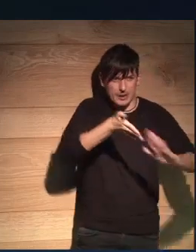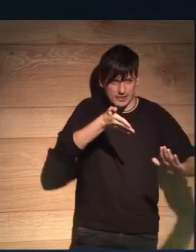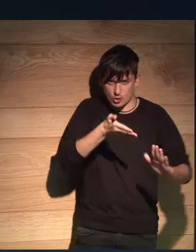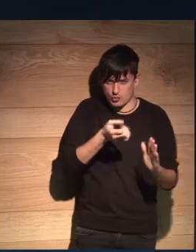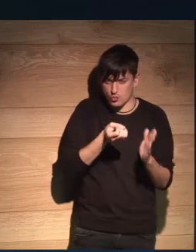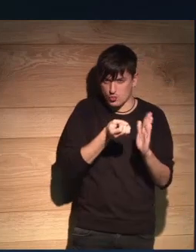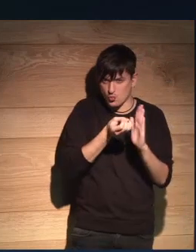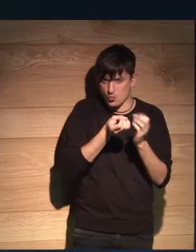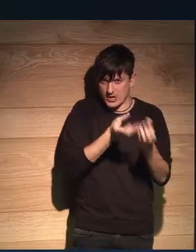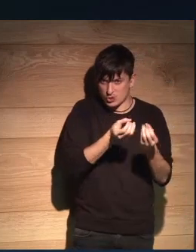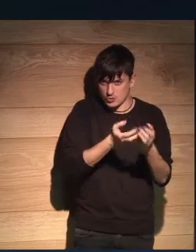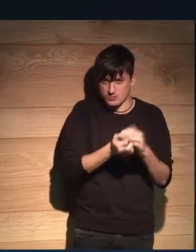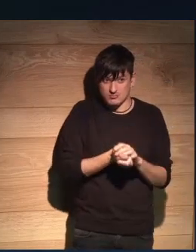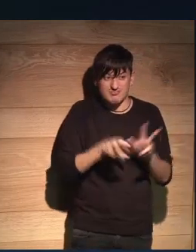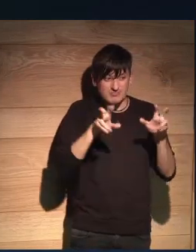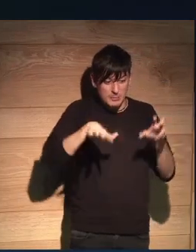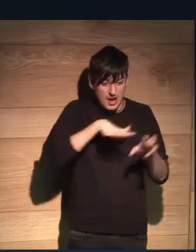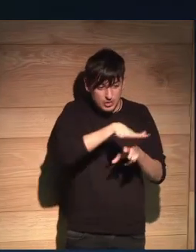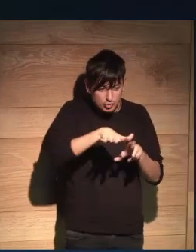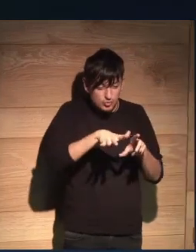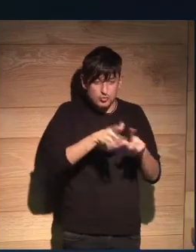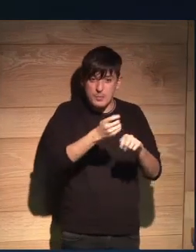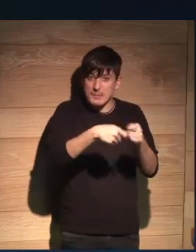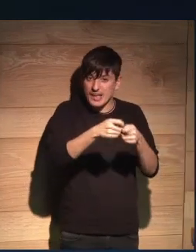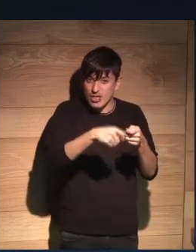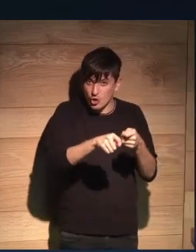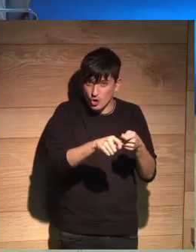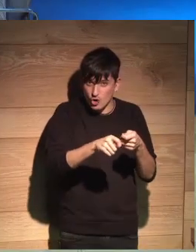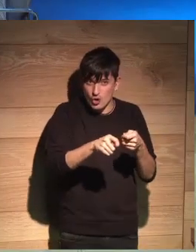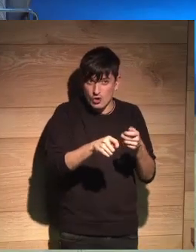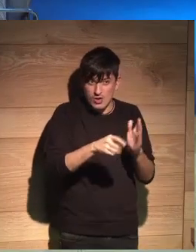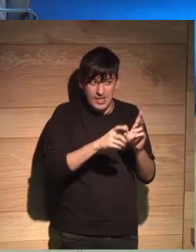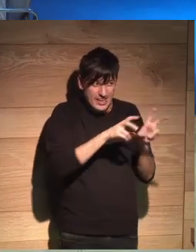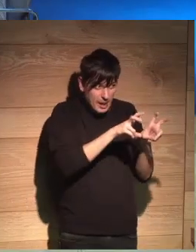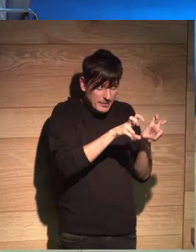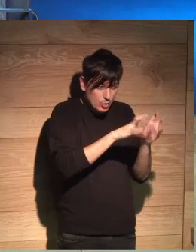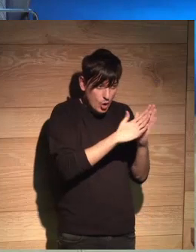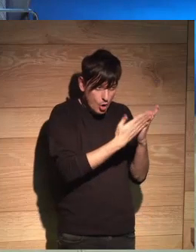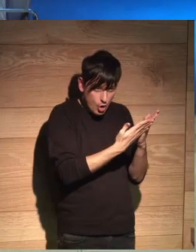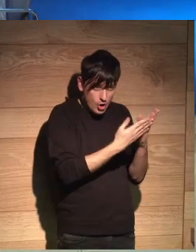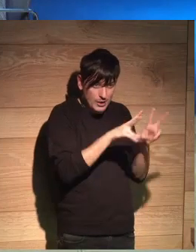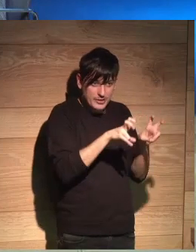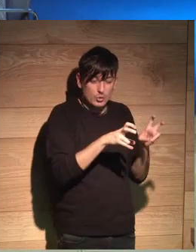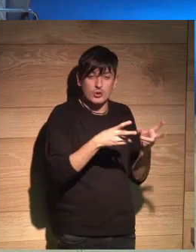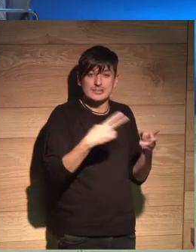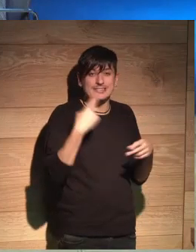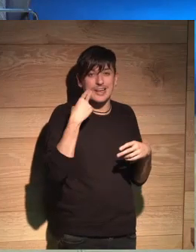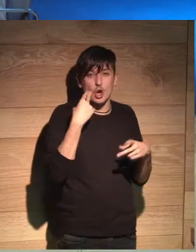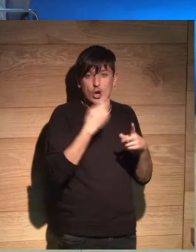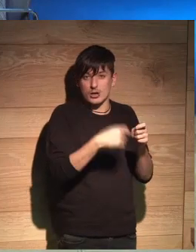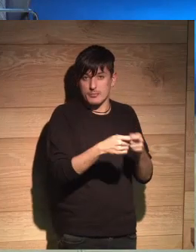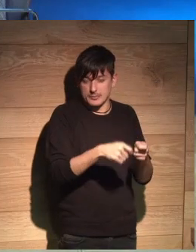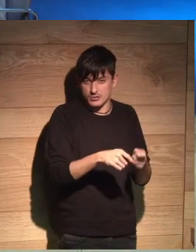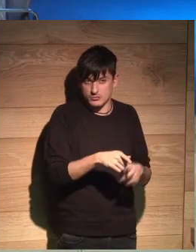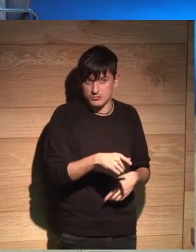chocante. Le dedico, en el campo del supermercado, le dedico, en el del capítulo del terror en el hipermercado,